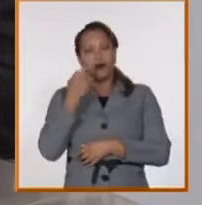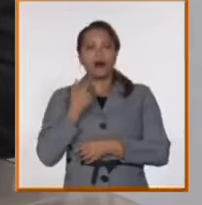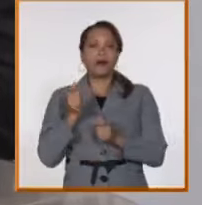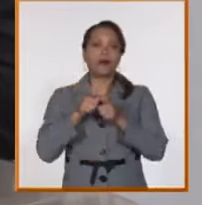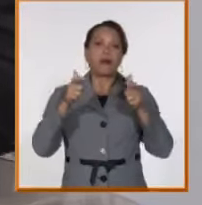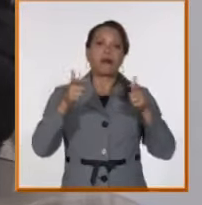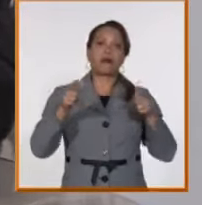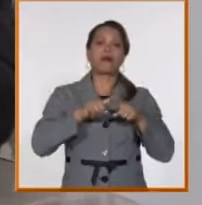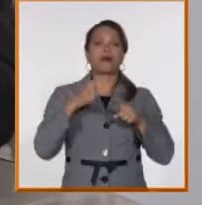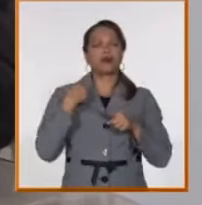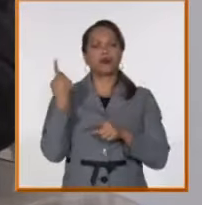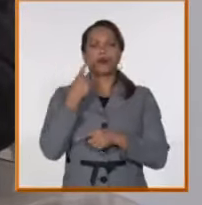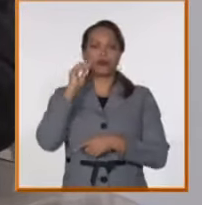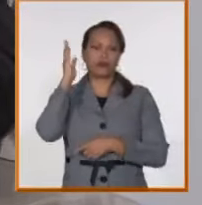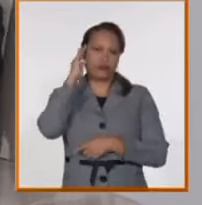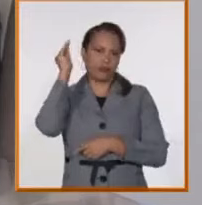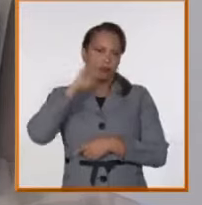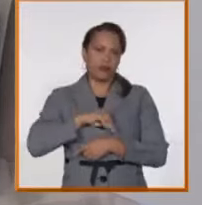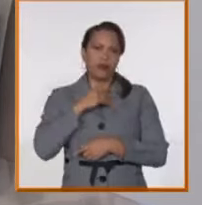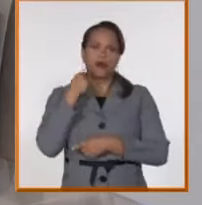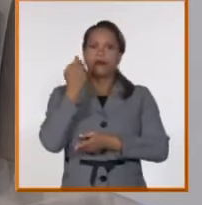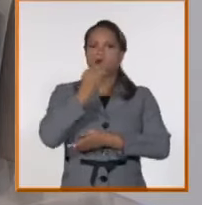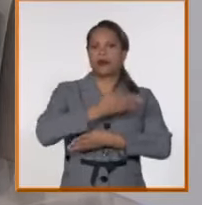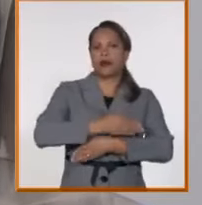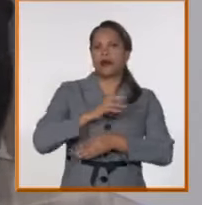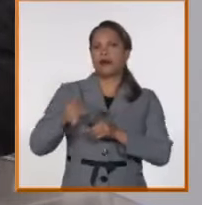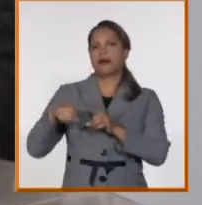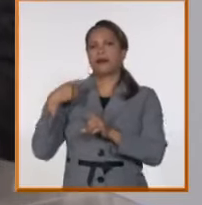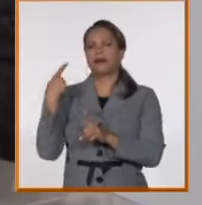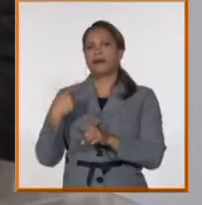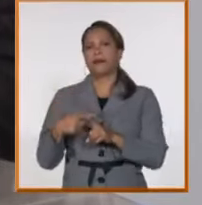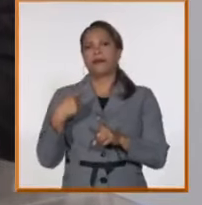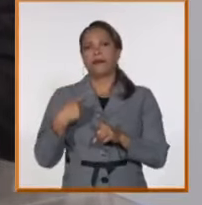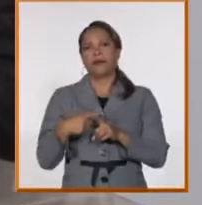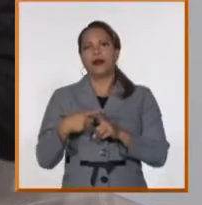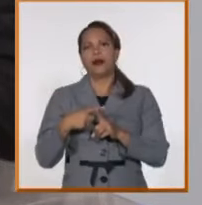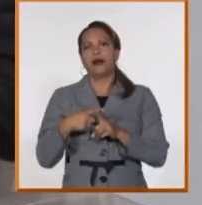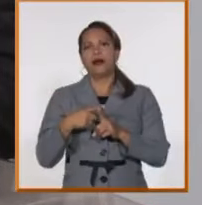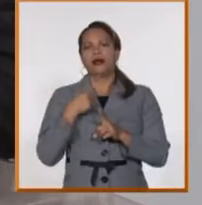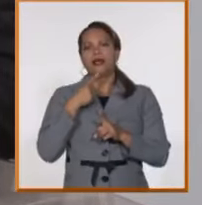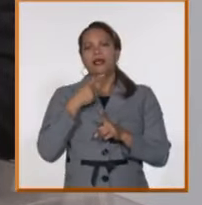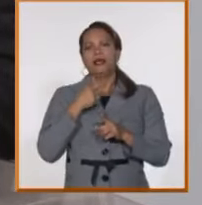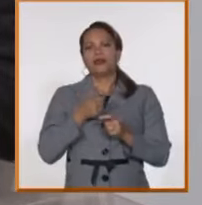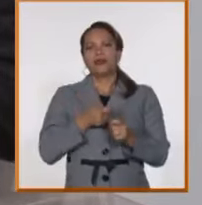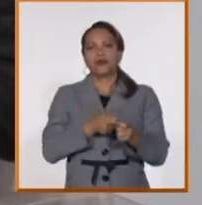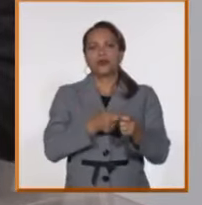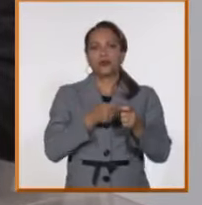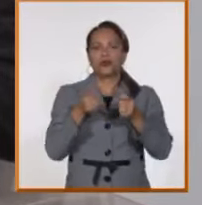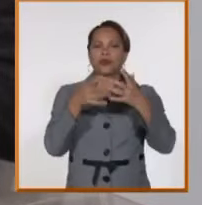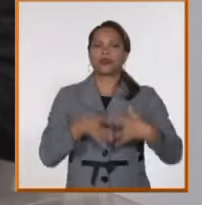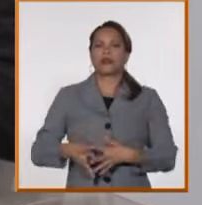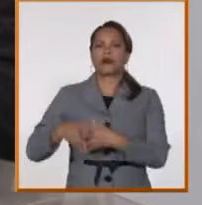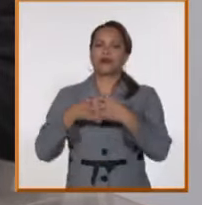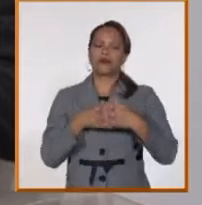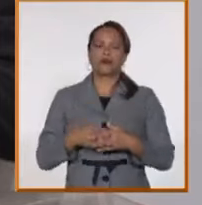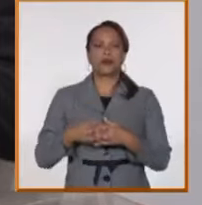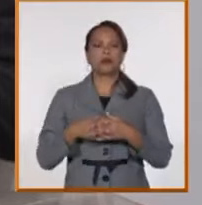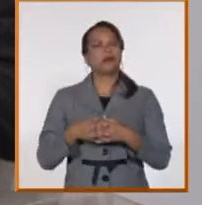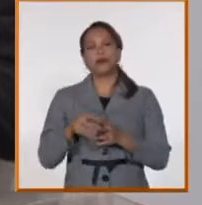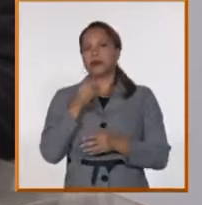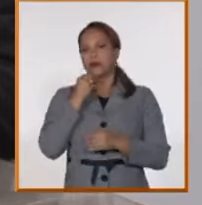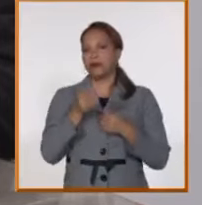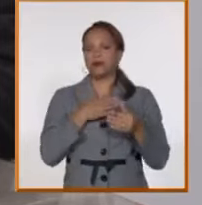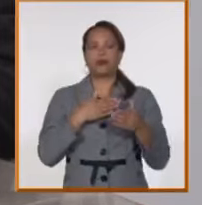por todo lo que conocemos el el bloqueo y y y el asedio que tenemos del imperialismo Pero bueno nosotros nos hemos